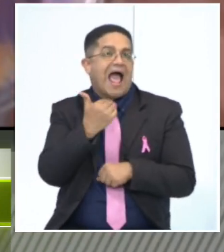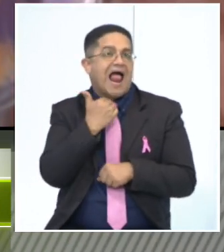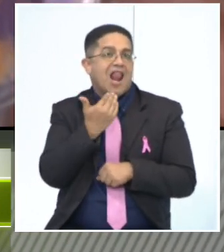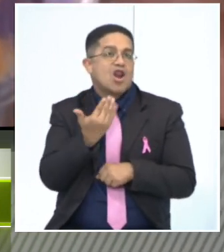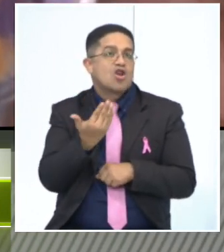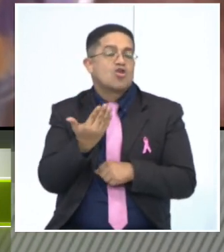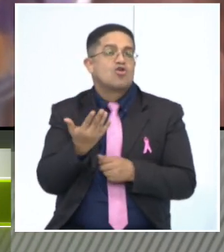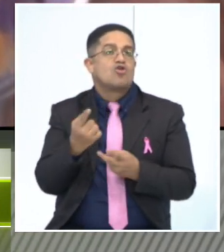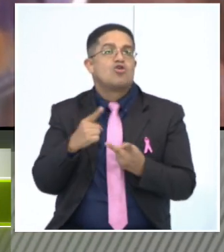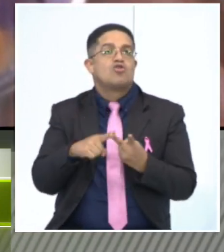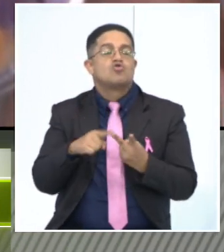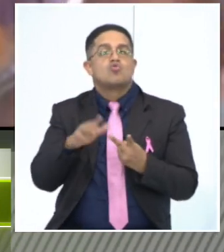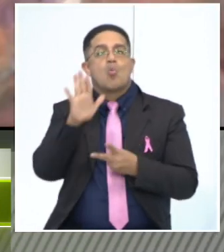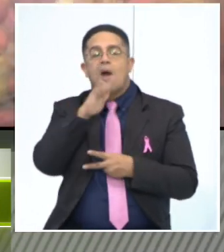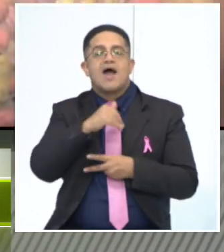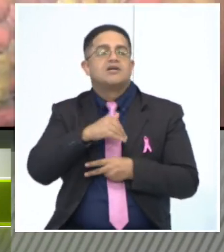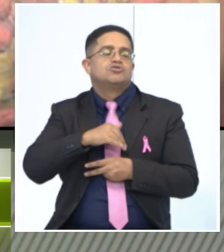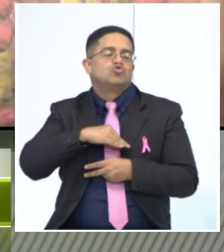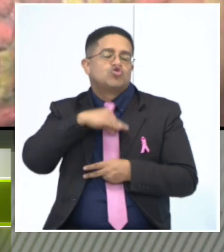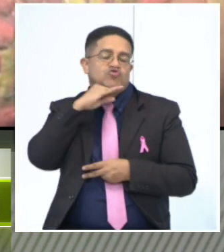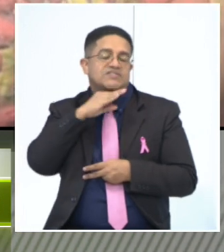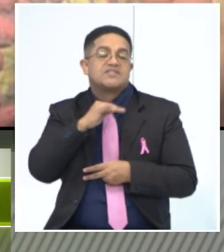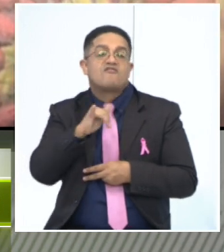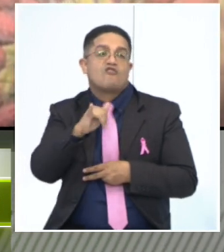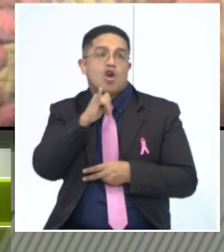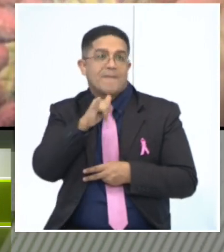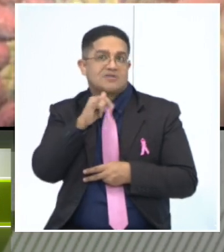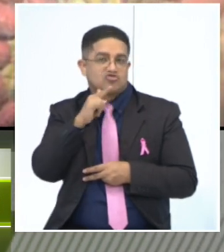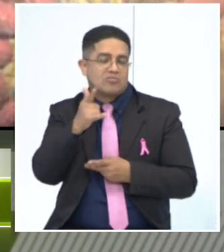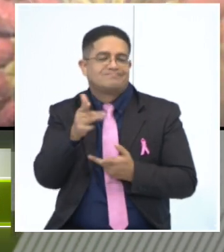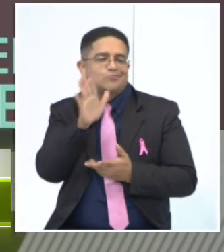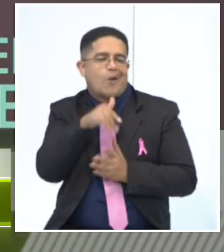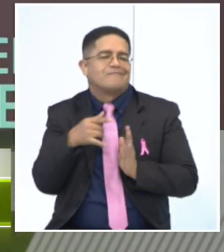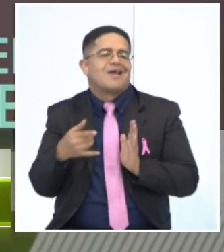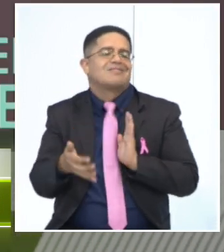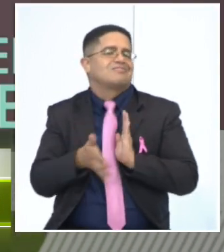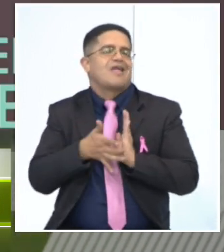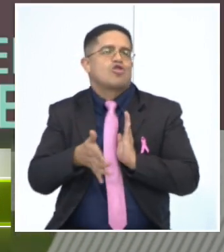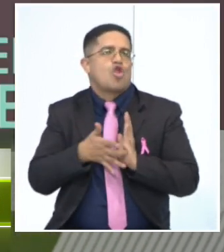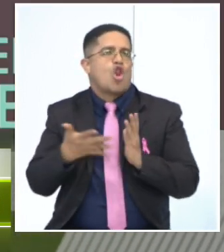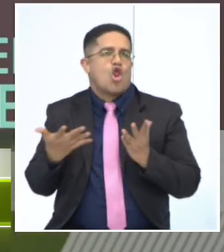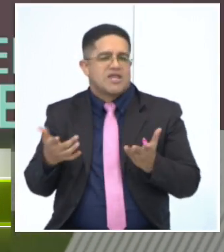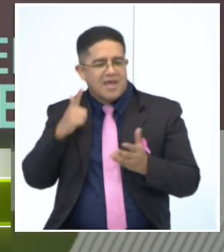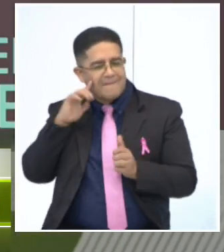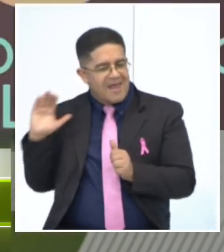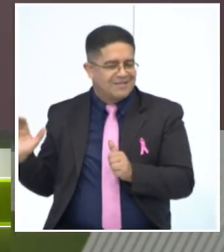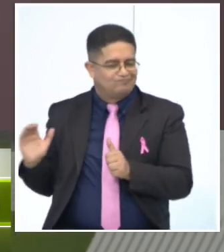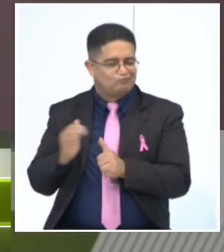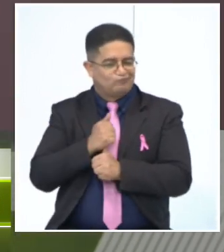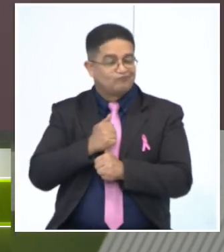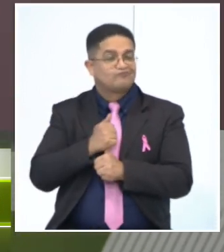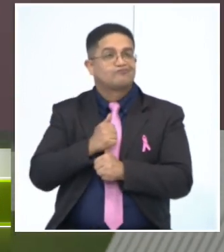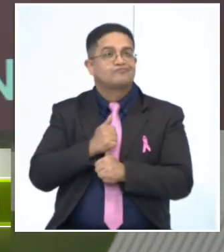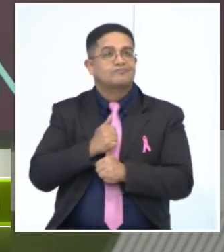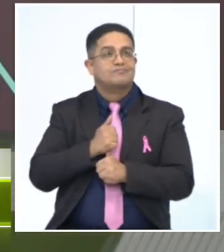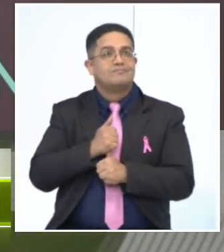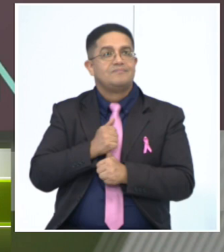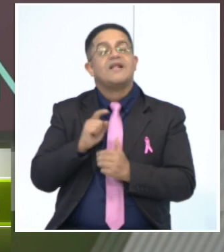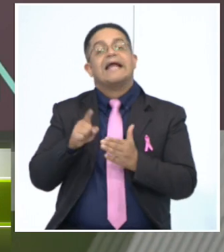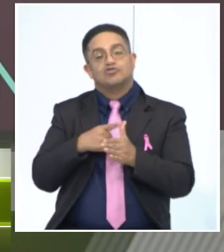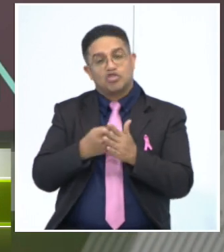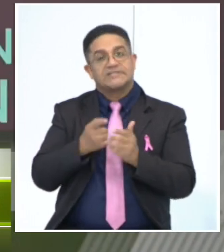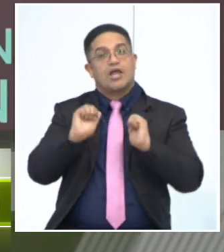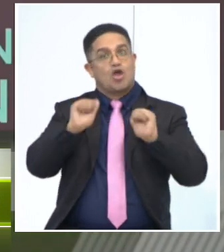teníamos suficiente material, digamos, tecnológico para poder determinar tumores en etapas muy tempranas y se hizo